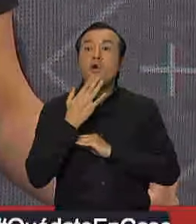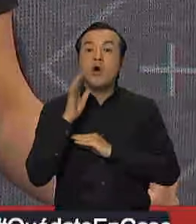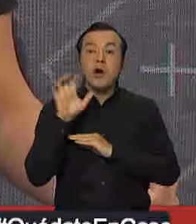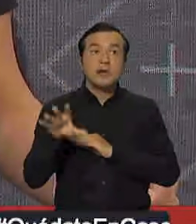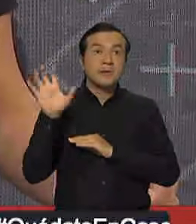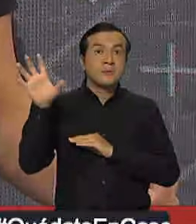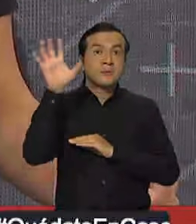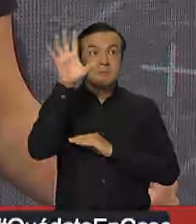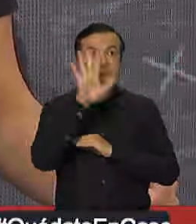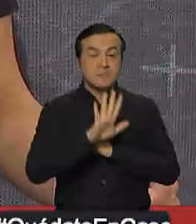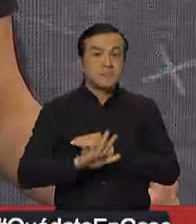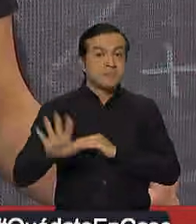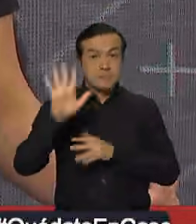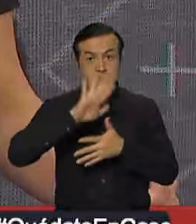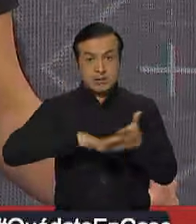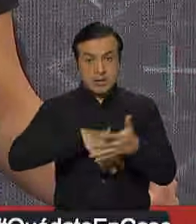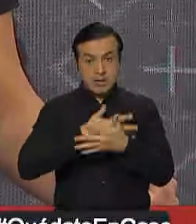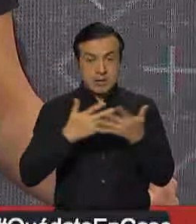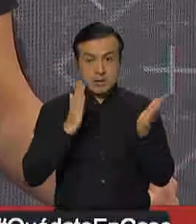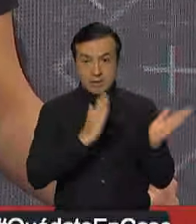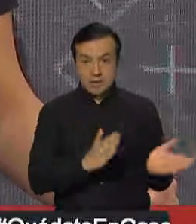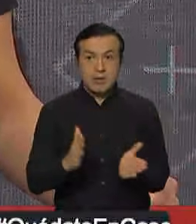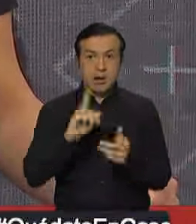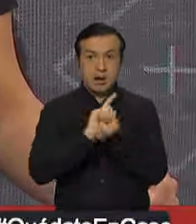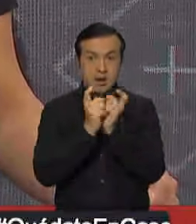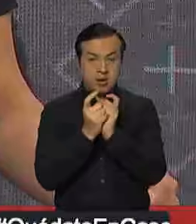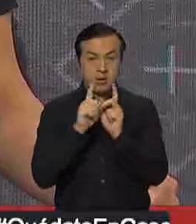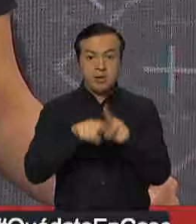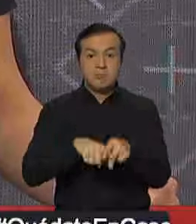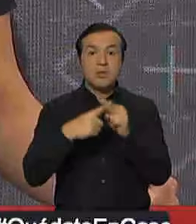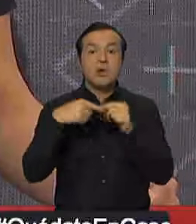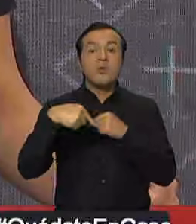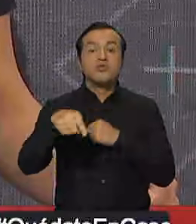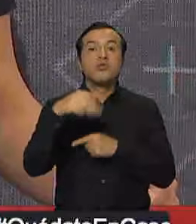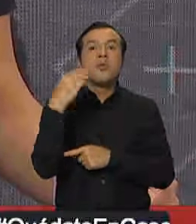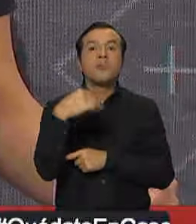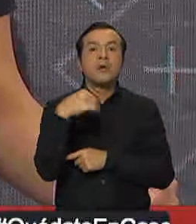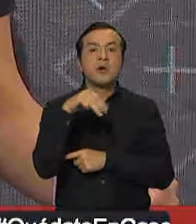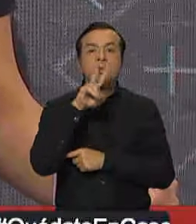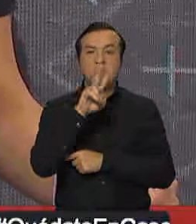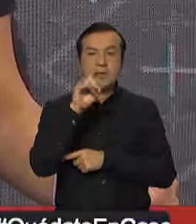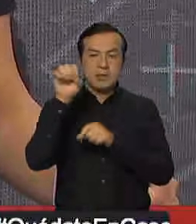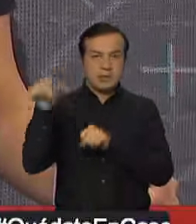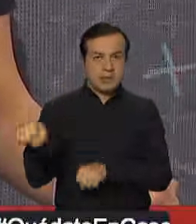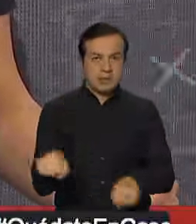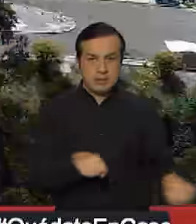el mecanismo de semaforización. Los cambios se implementarán desde el próximo miércoles 20 de mayo.